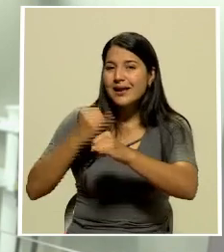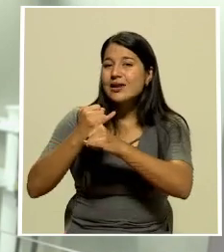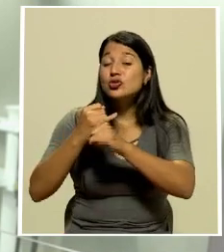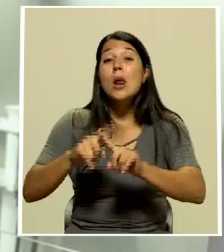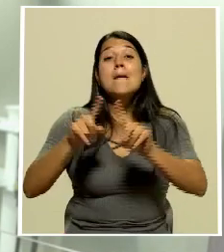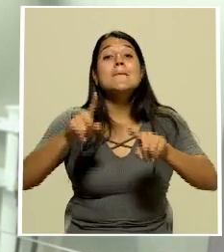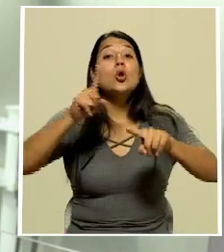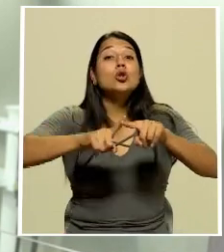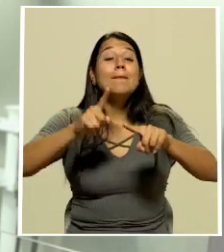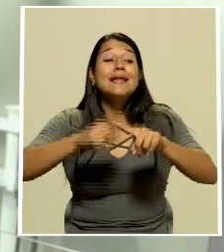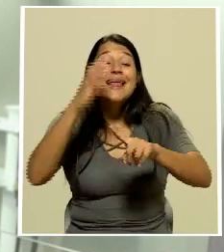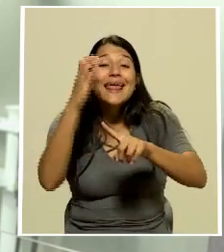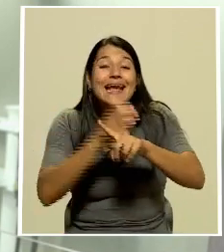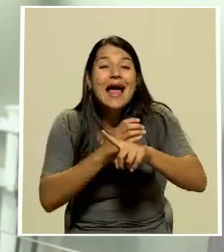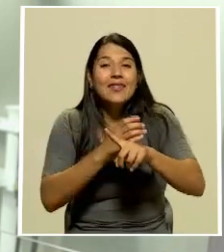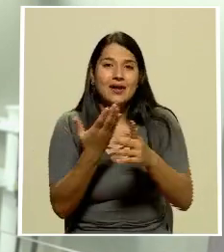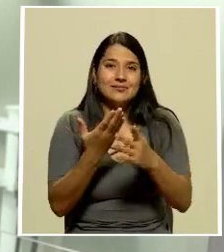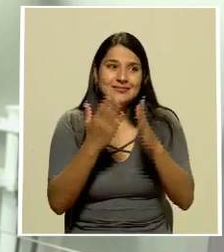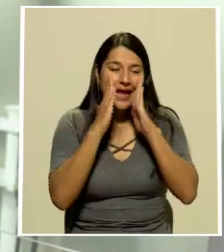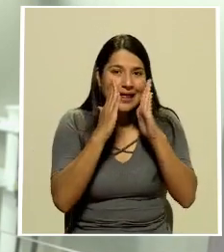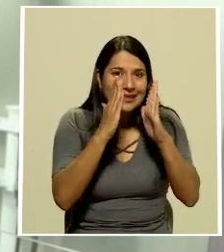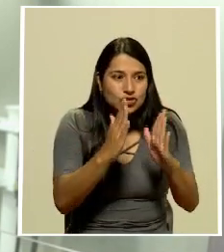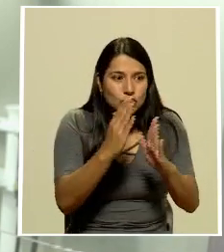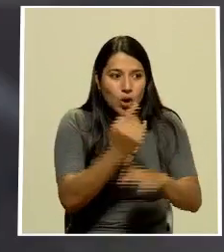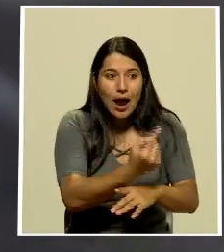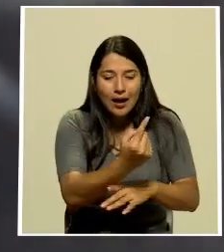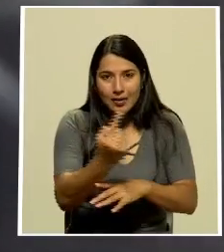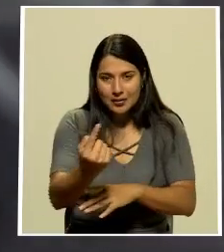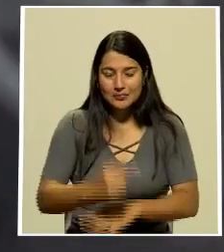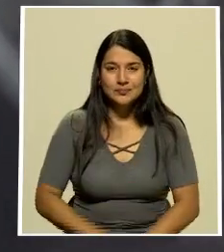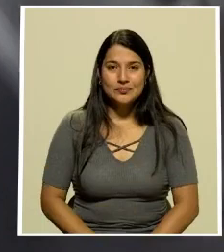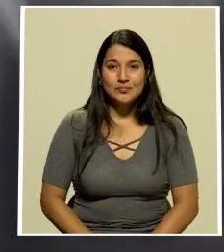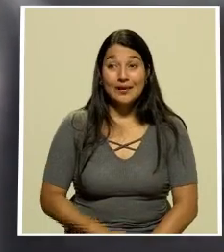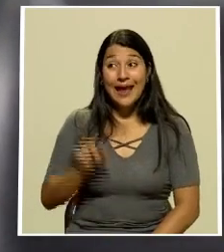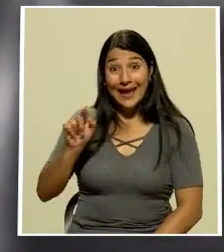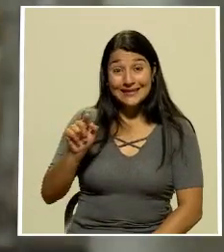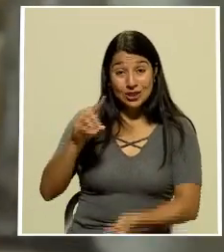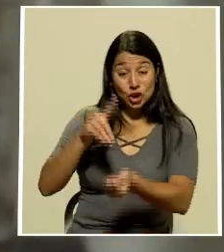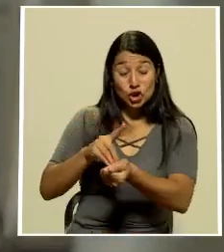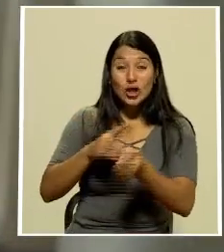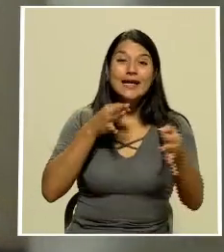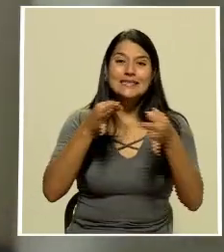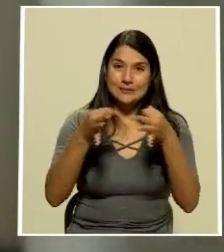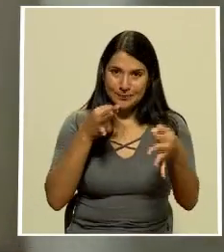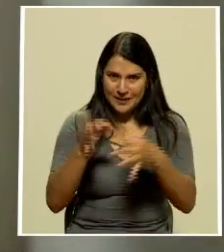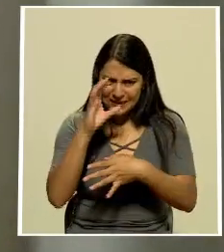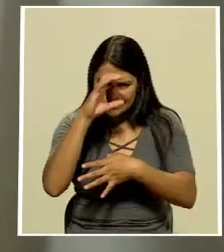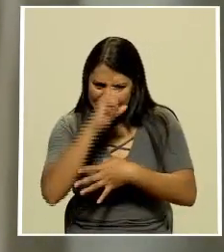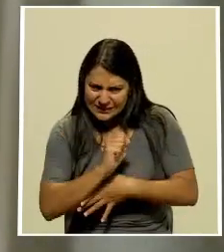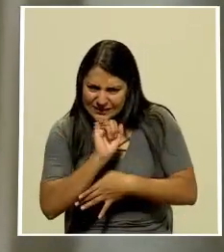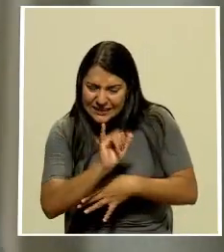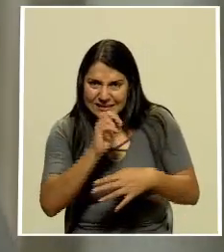de tratamiento en específico si es asociado con mal pronóstico o no. Granados explica que conocer la existencia de la